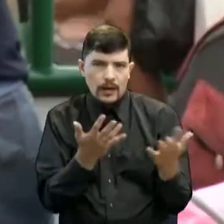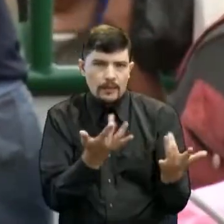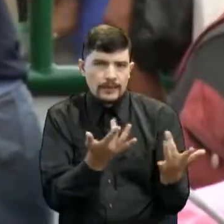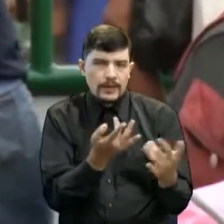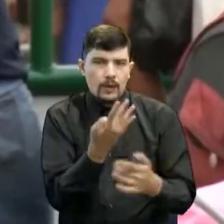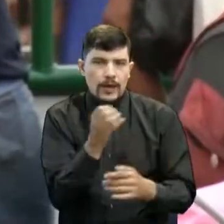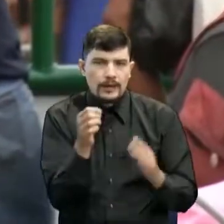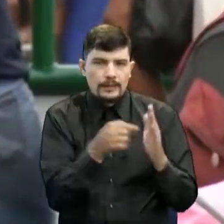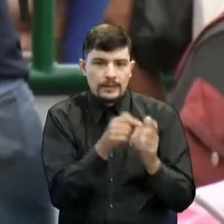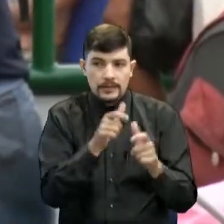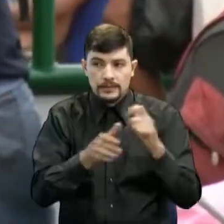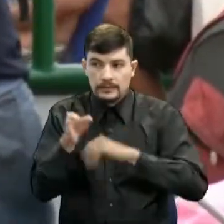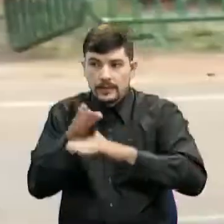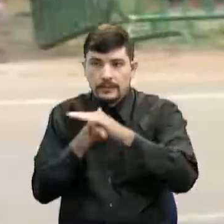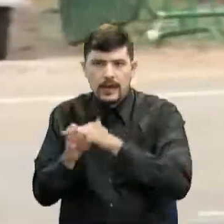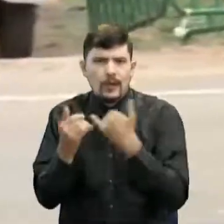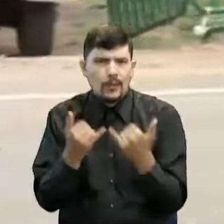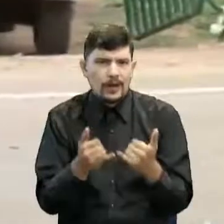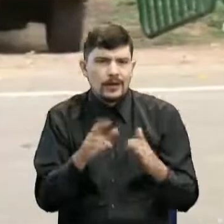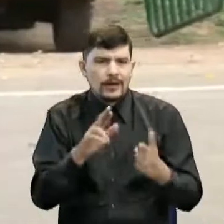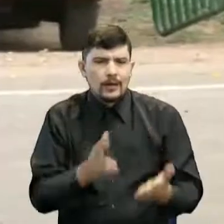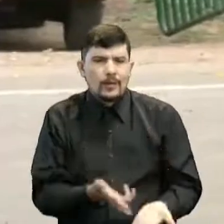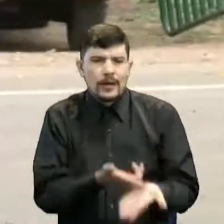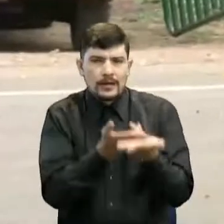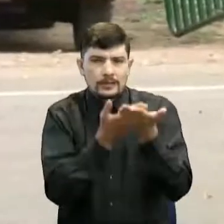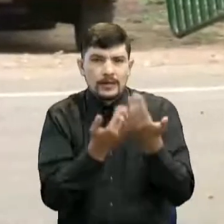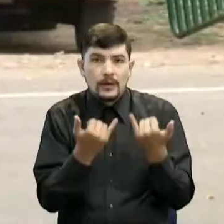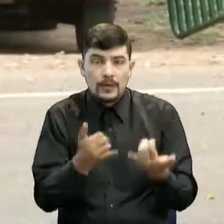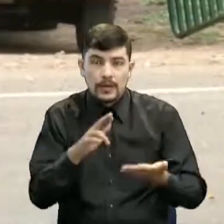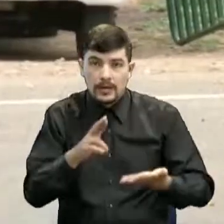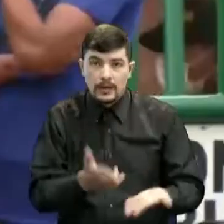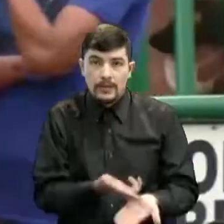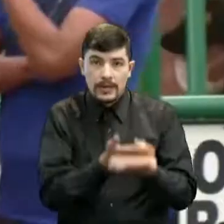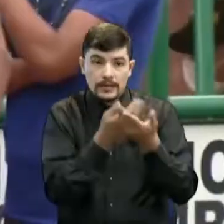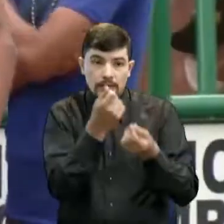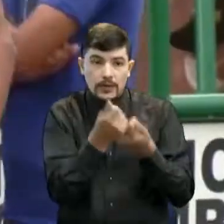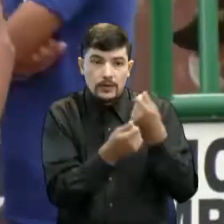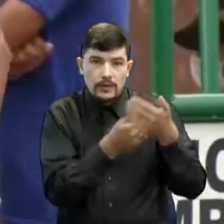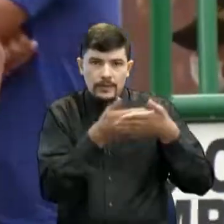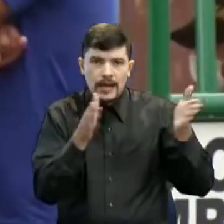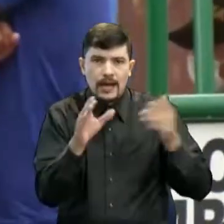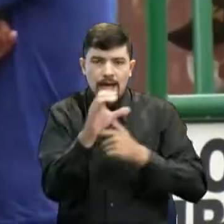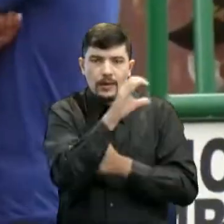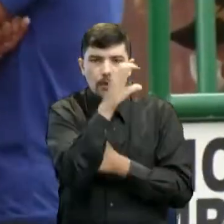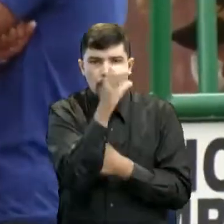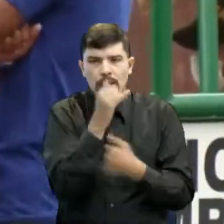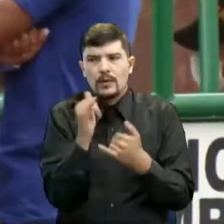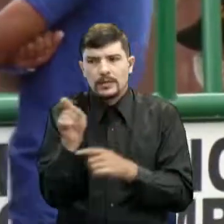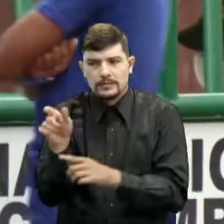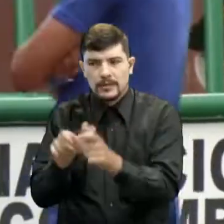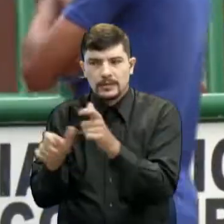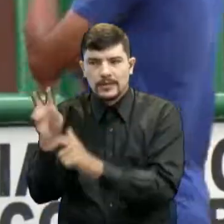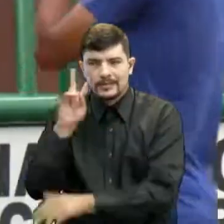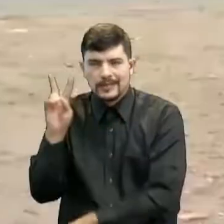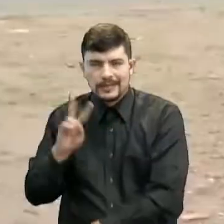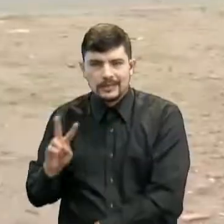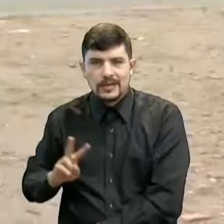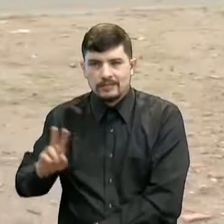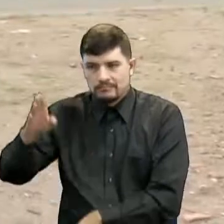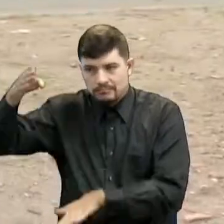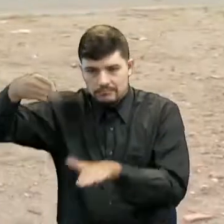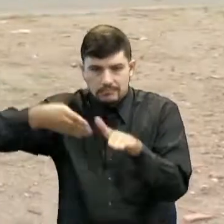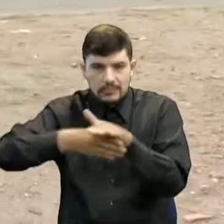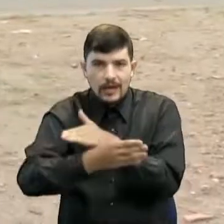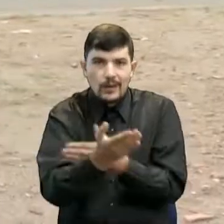reactivación de la economía en colombia cientos de venezolanos han emprendido un nuevo viaje en busca de nuevas oportunidades o retomar los trabajos que ya tenían para